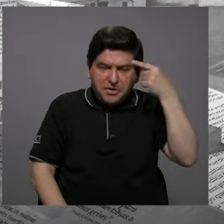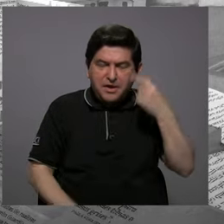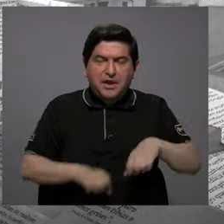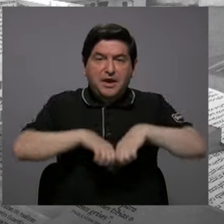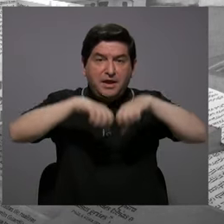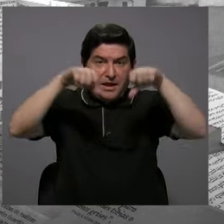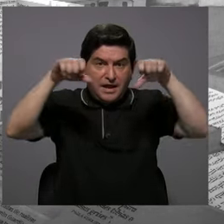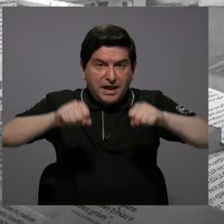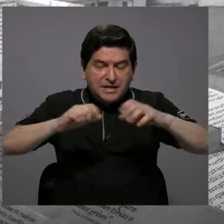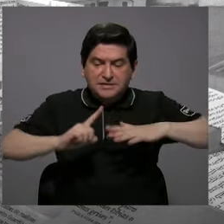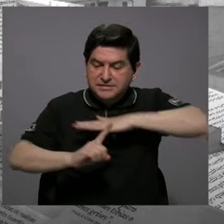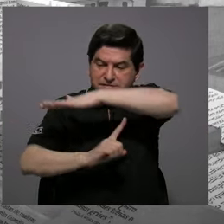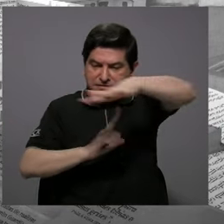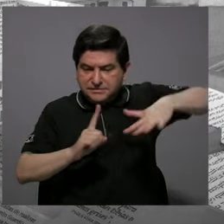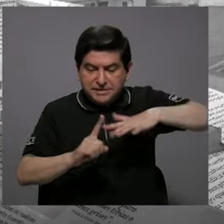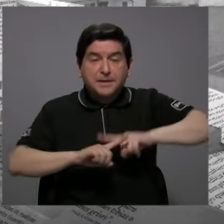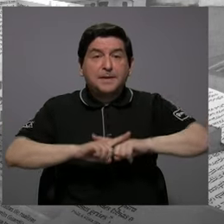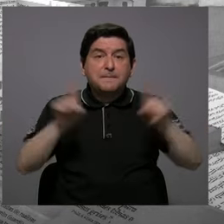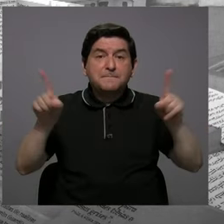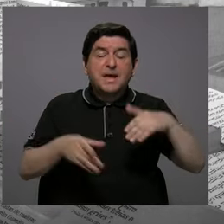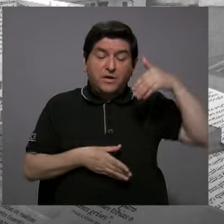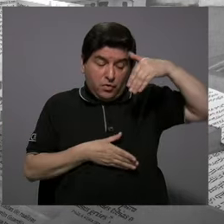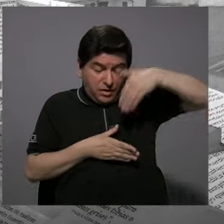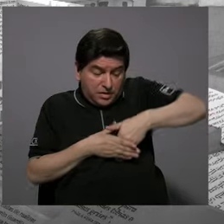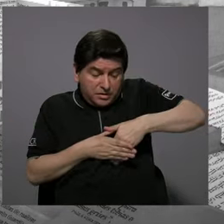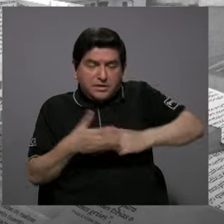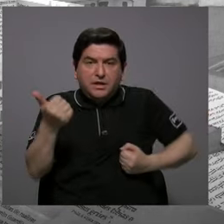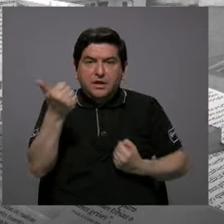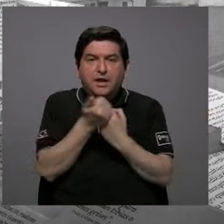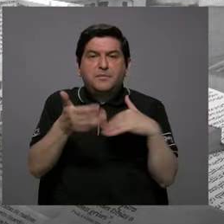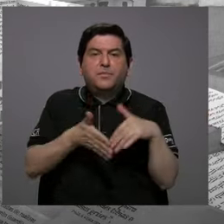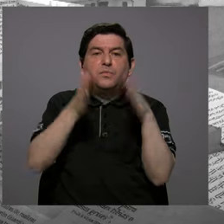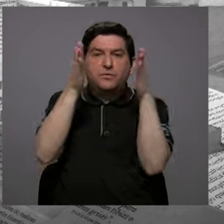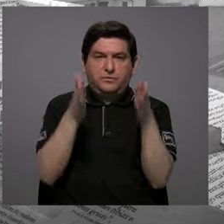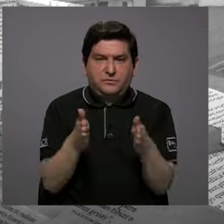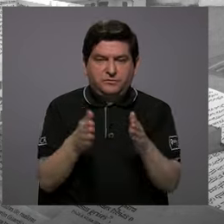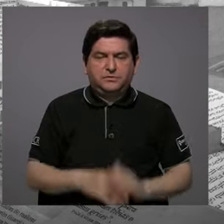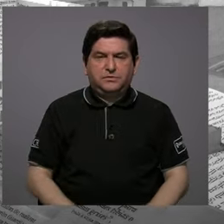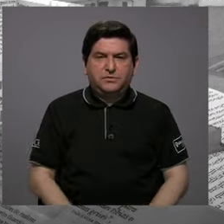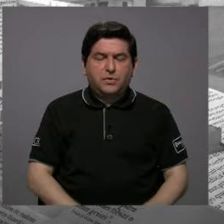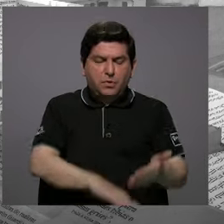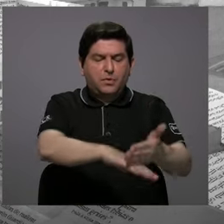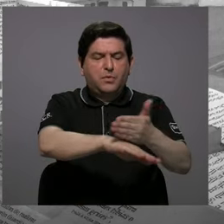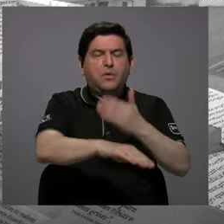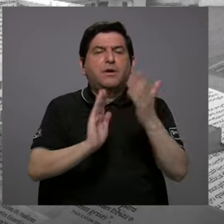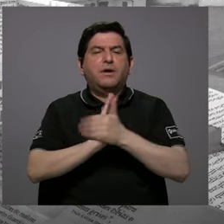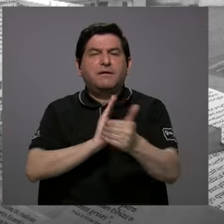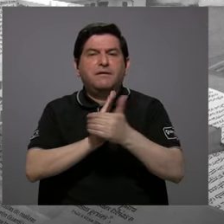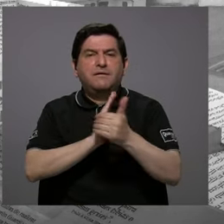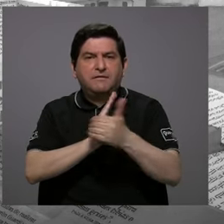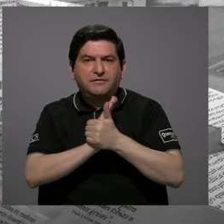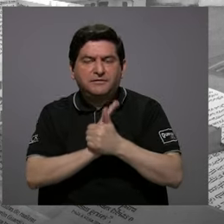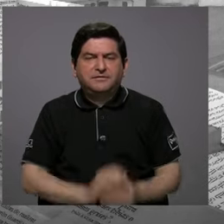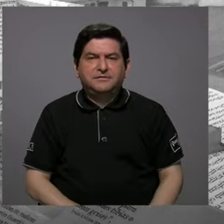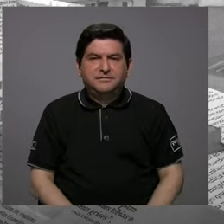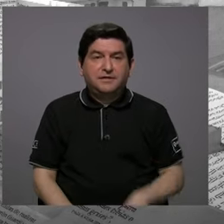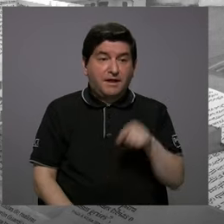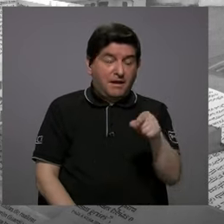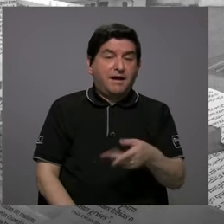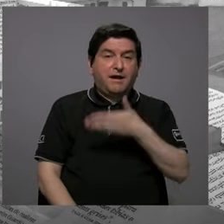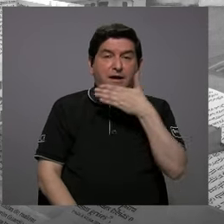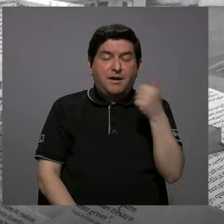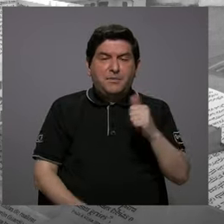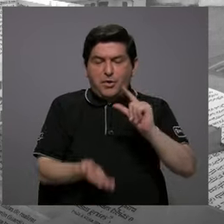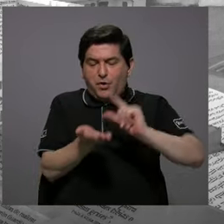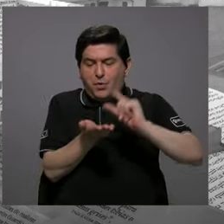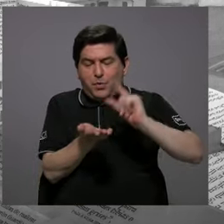ecosistema que nos rodea pero desde lo endógeno apoyar a los estudiantes a que mejoren sus capacidades a que tengan mejores